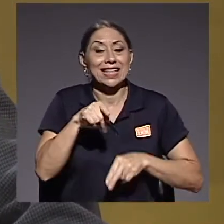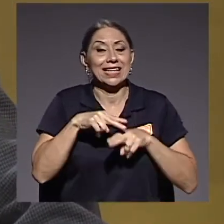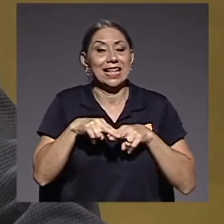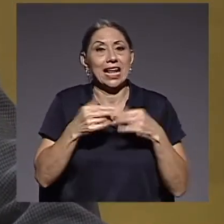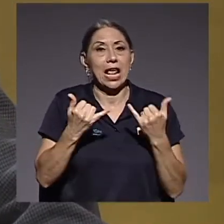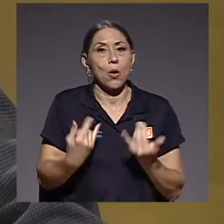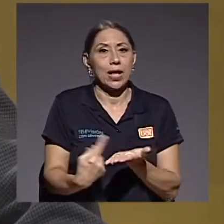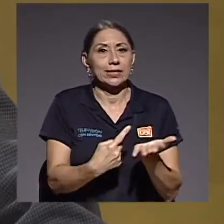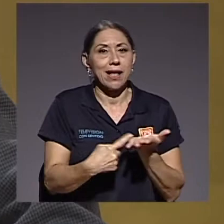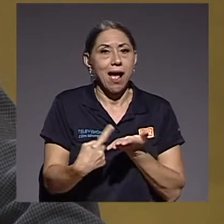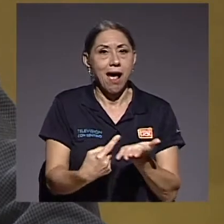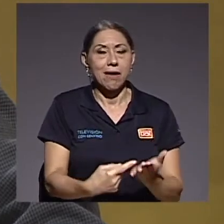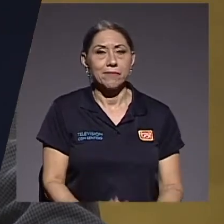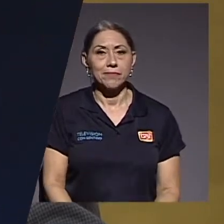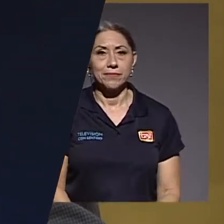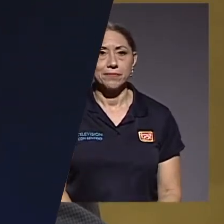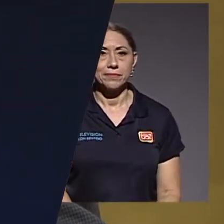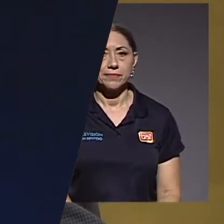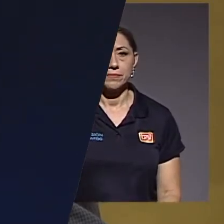planteando.